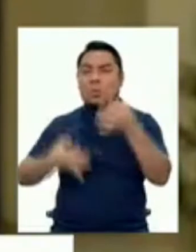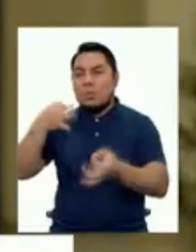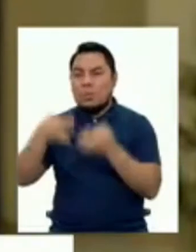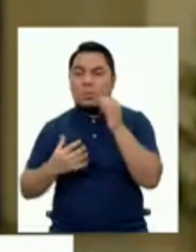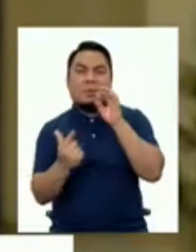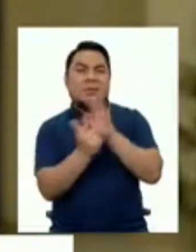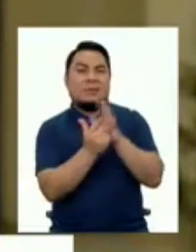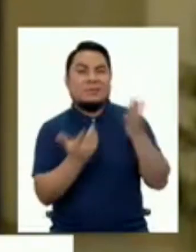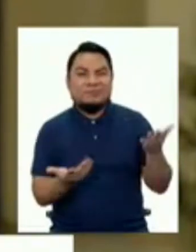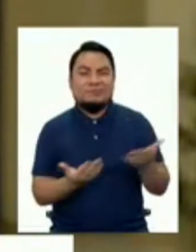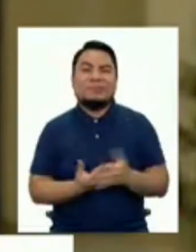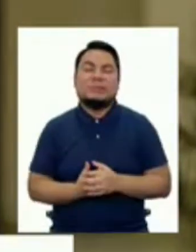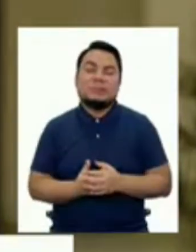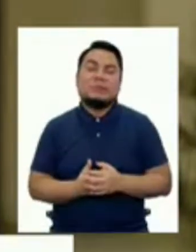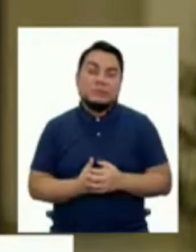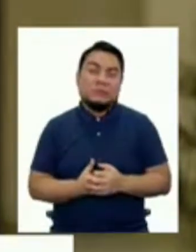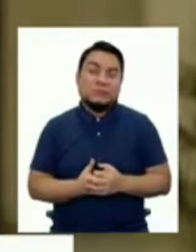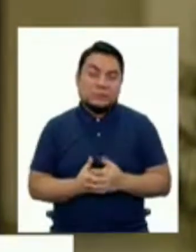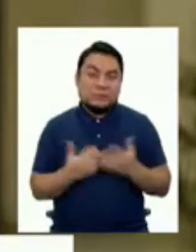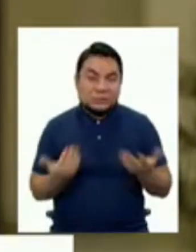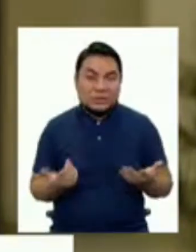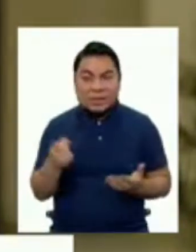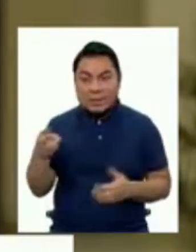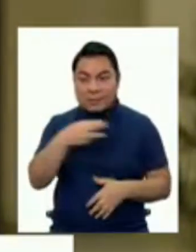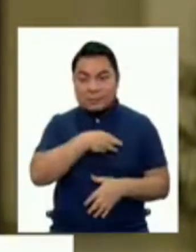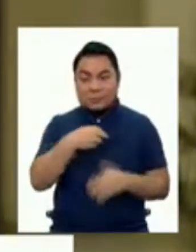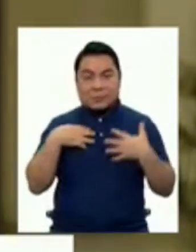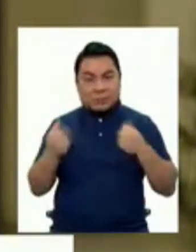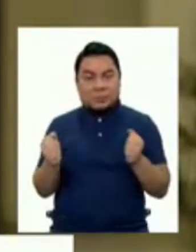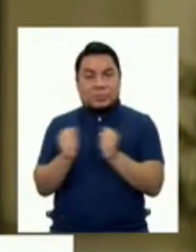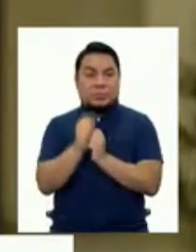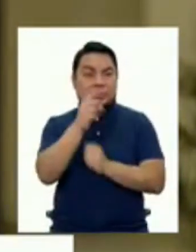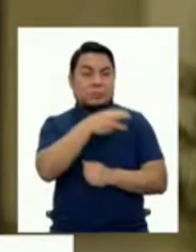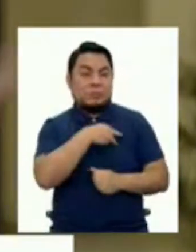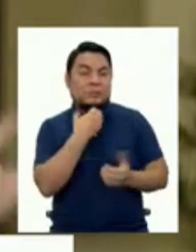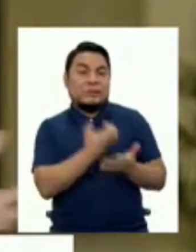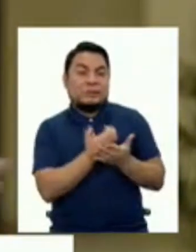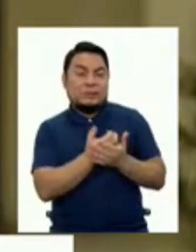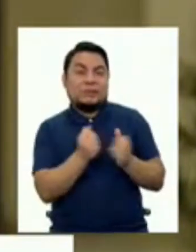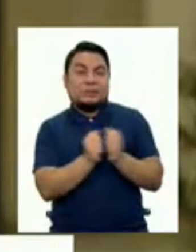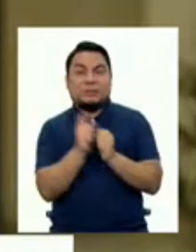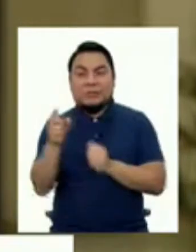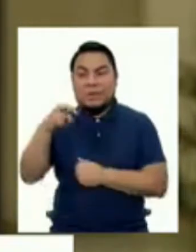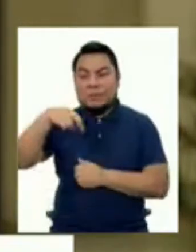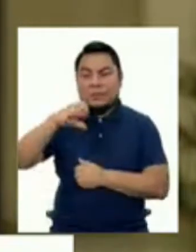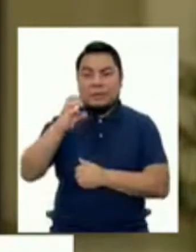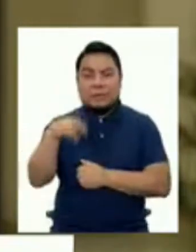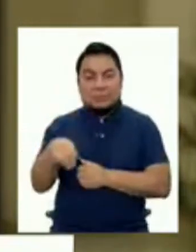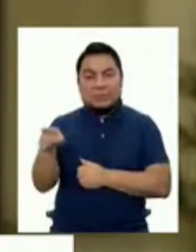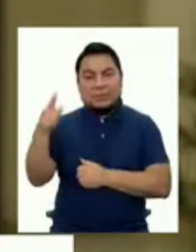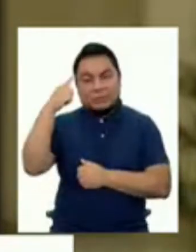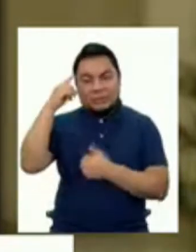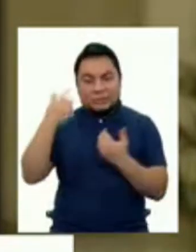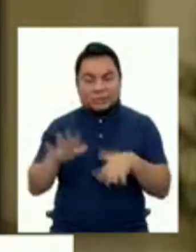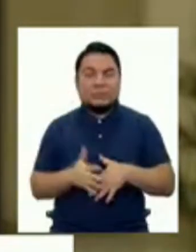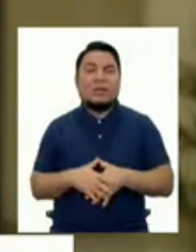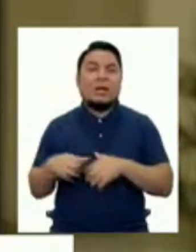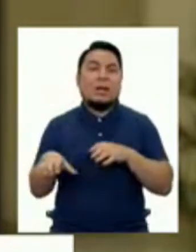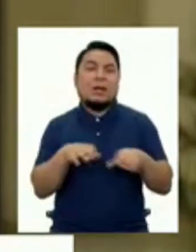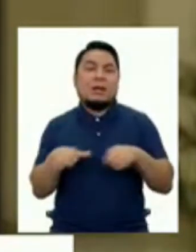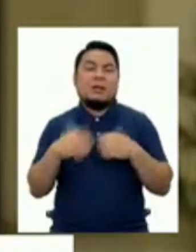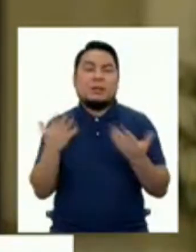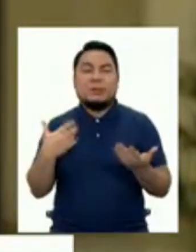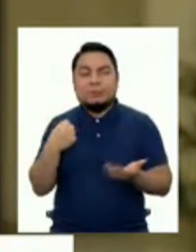legal. Entonces, el Ministerio de Salud, con el Ministerio de Economía, con la PCM, estamos ya haciendo